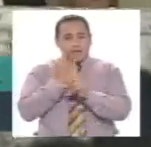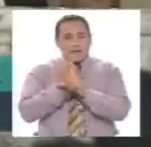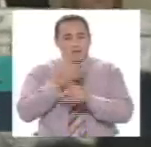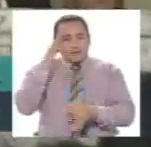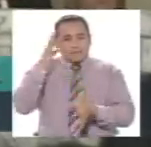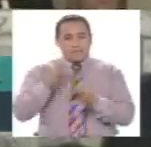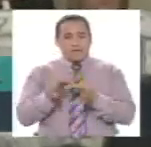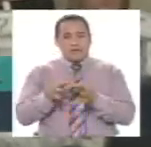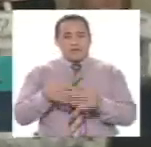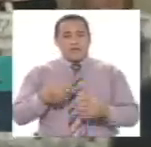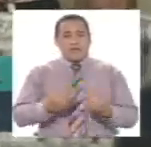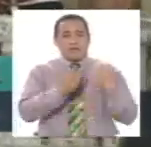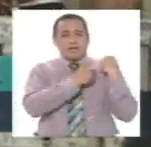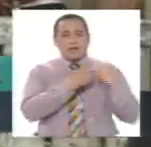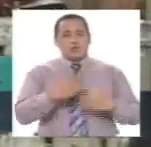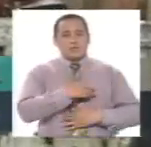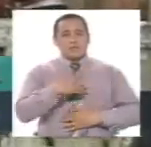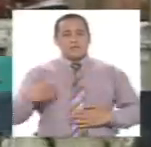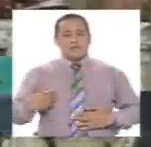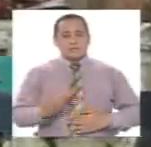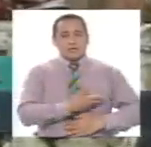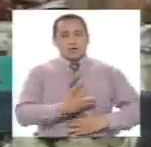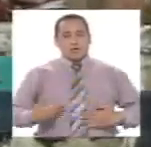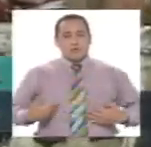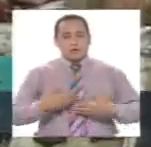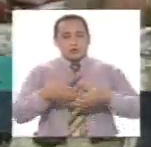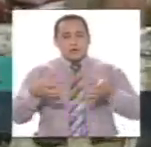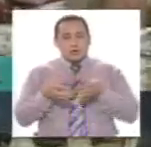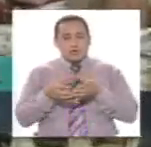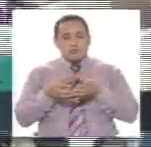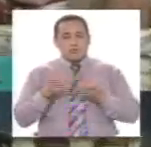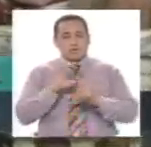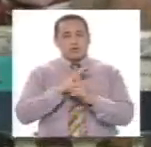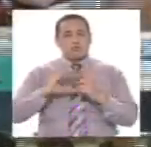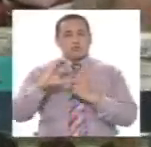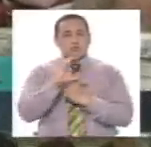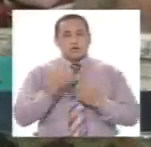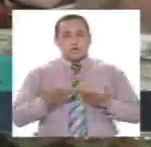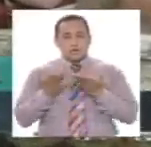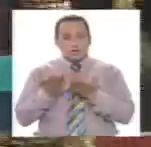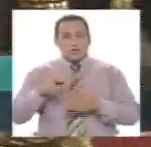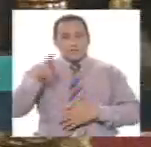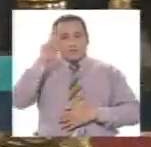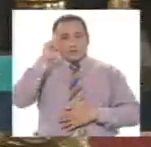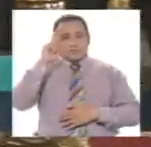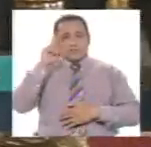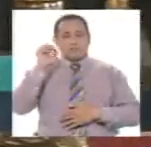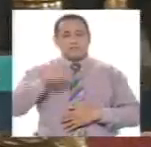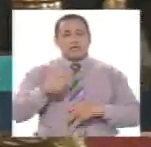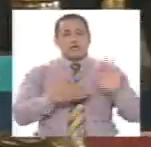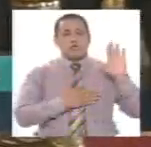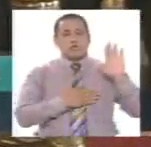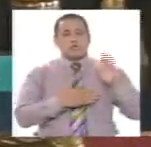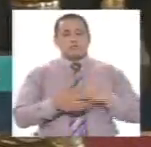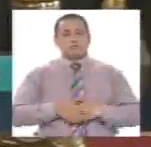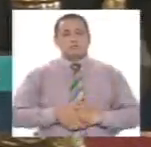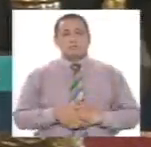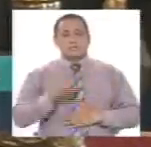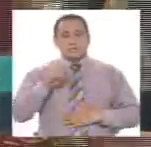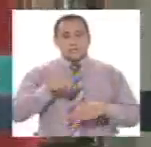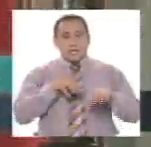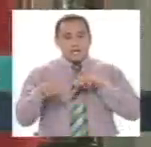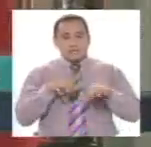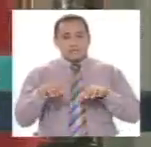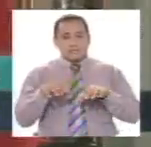fielmente el cargo de ministra de Estado en el despacho de Cultura que os confío. Sí, juro. Si así